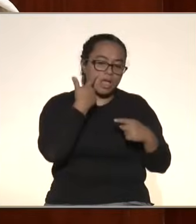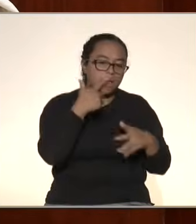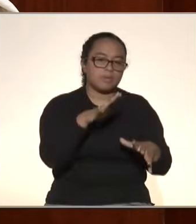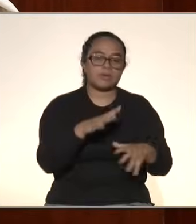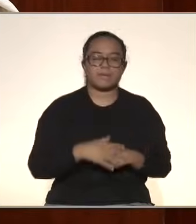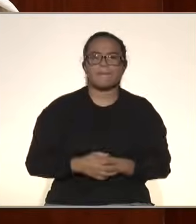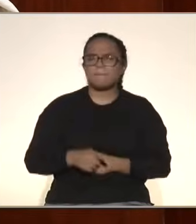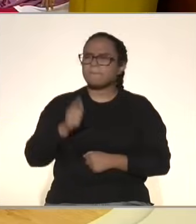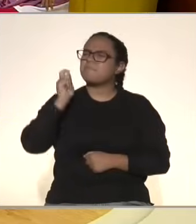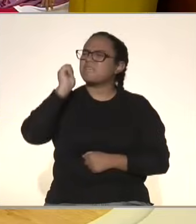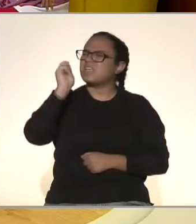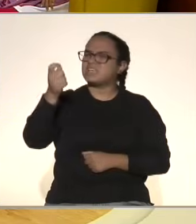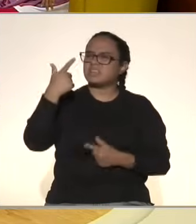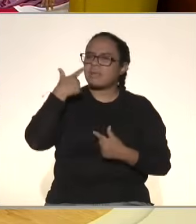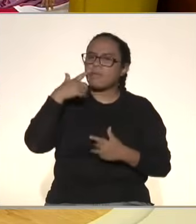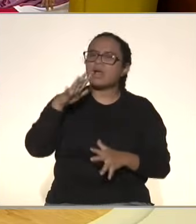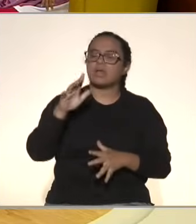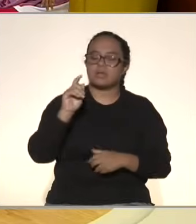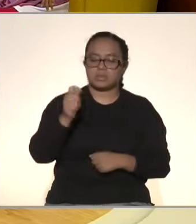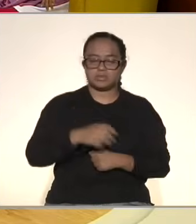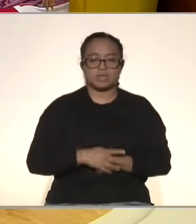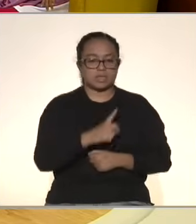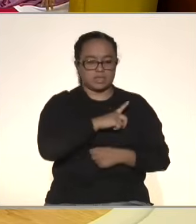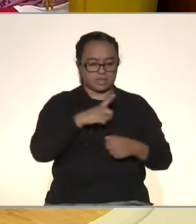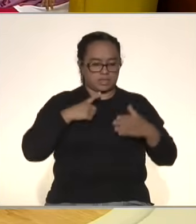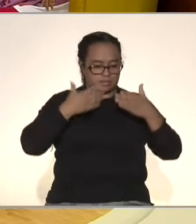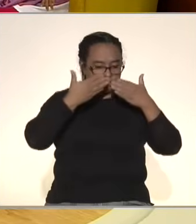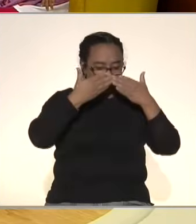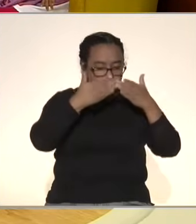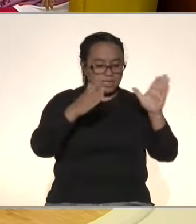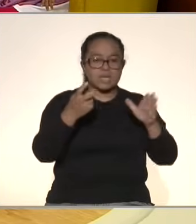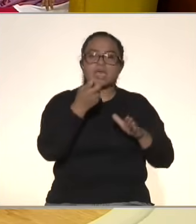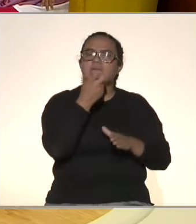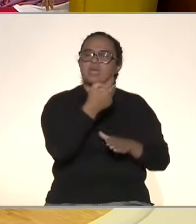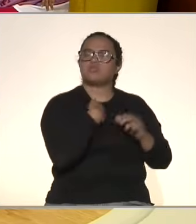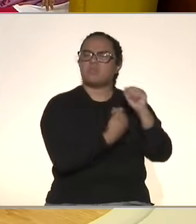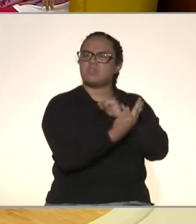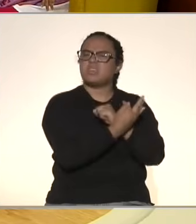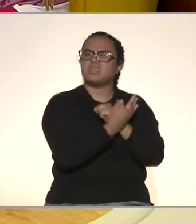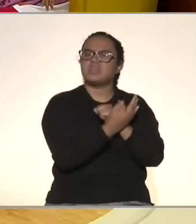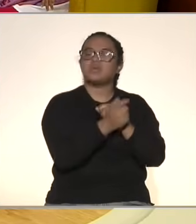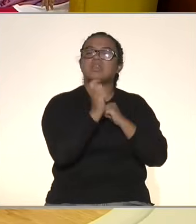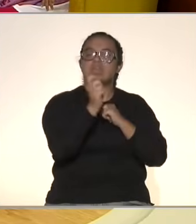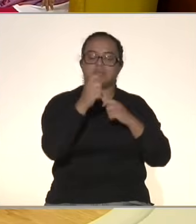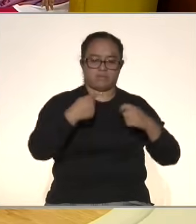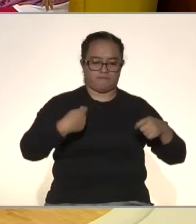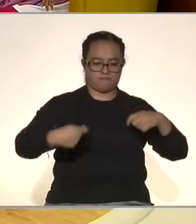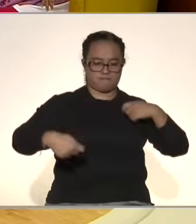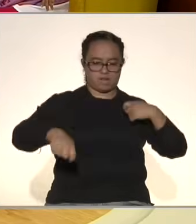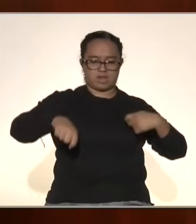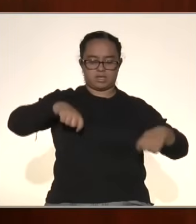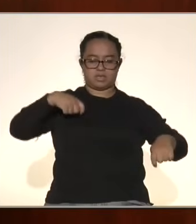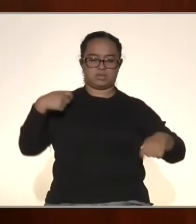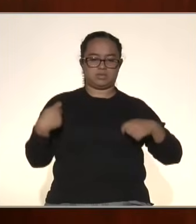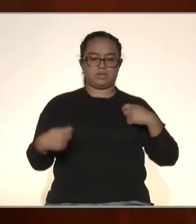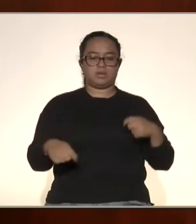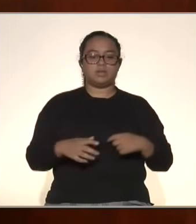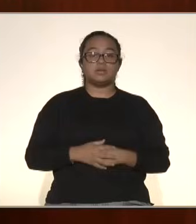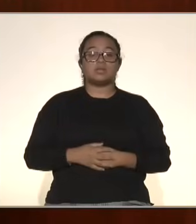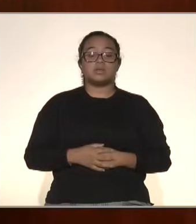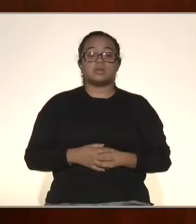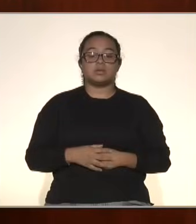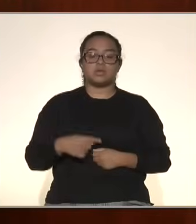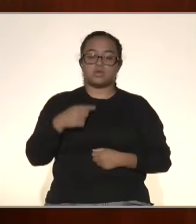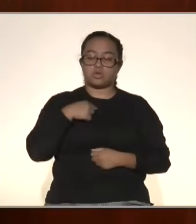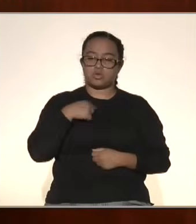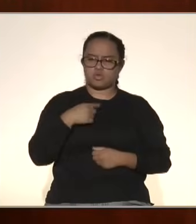refieres con el vamos viendo? a tener esta apertura. A mí me sirve como un ancla de apertura y flexibilidad psicológica, ¿no? Es que yo